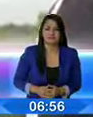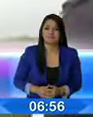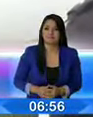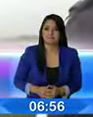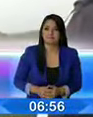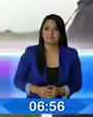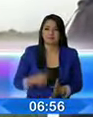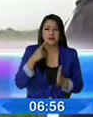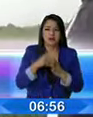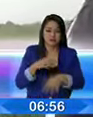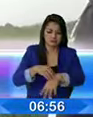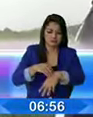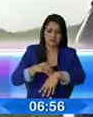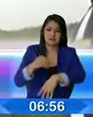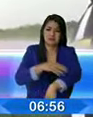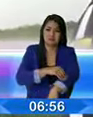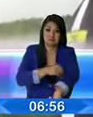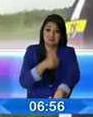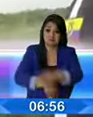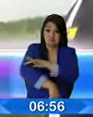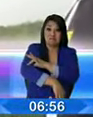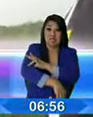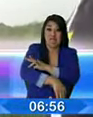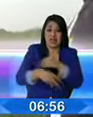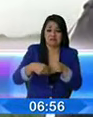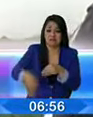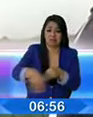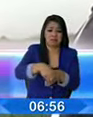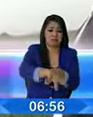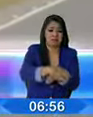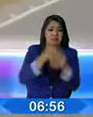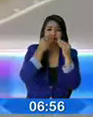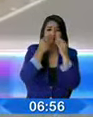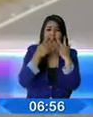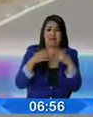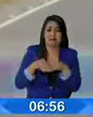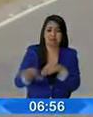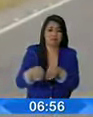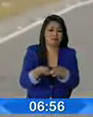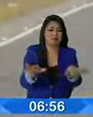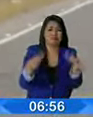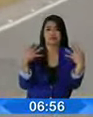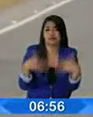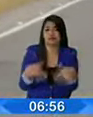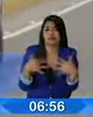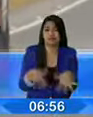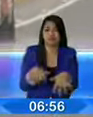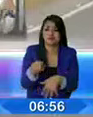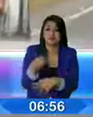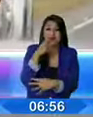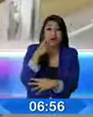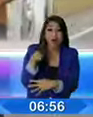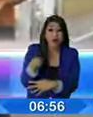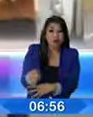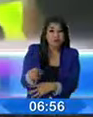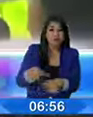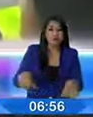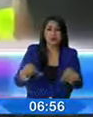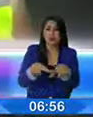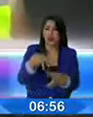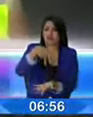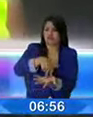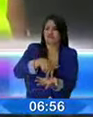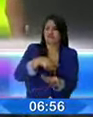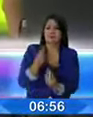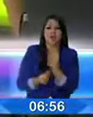la dermis, epidermis, hay sangre regada en la vía. Nadie se explica qué hacía el ciudadano en ese lugar y a esa